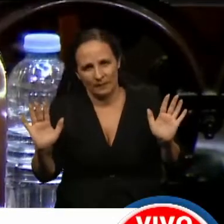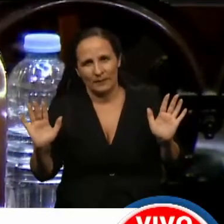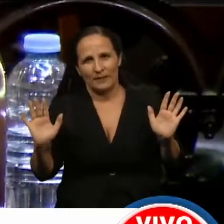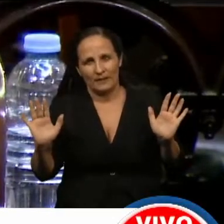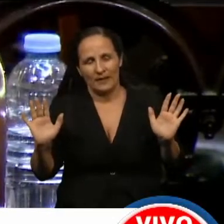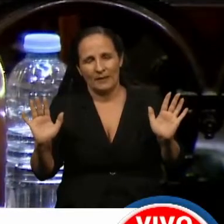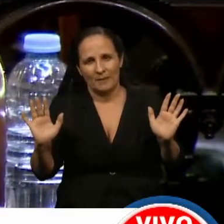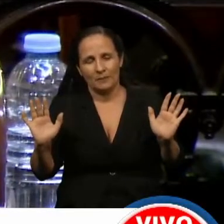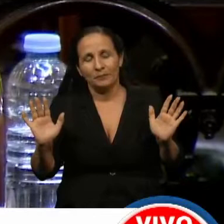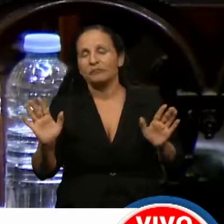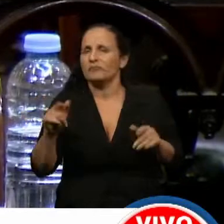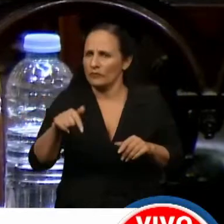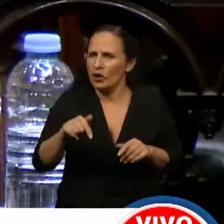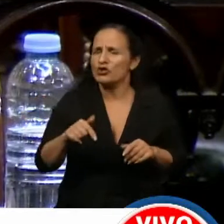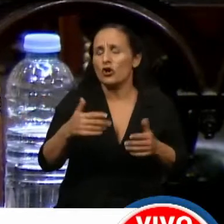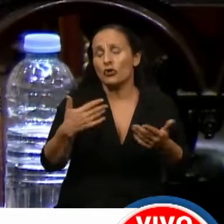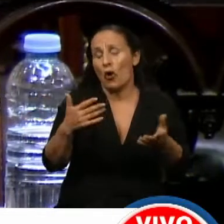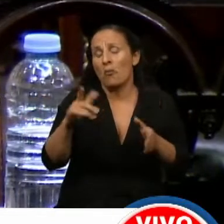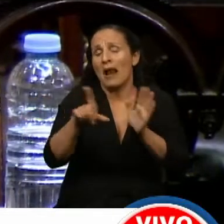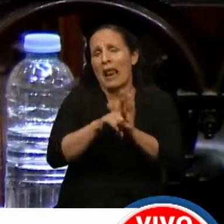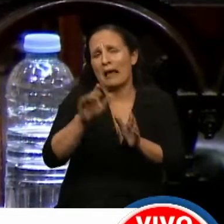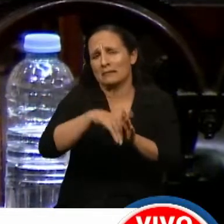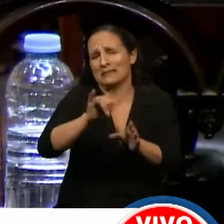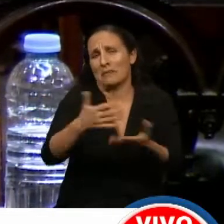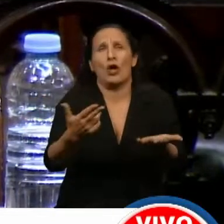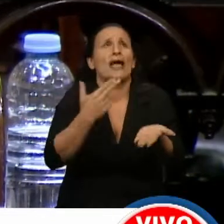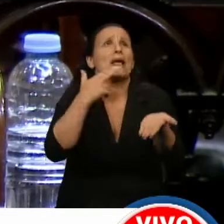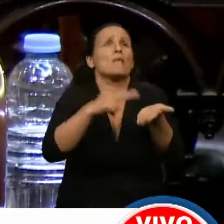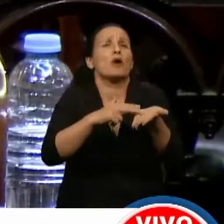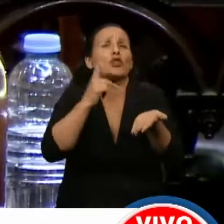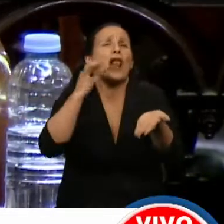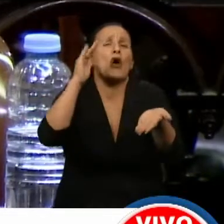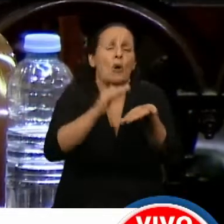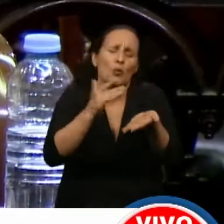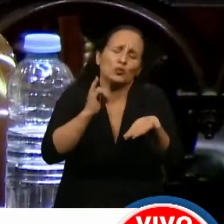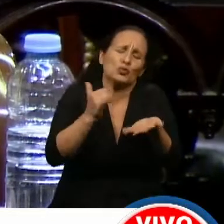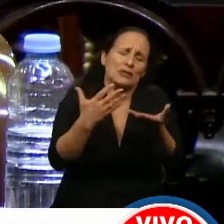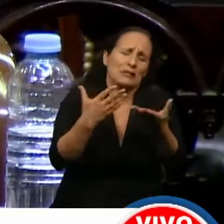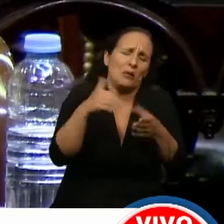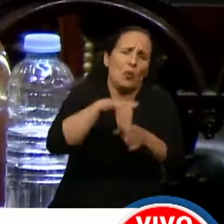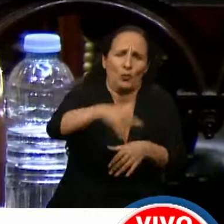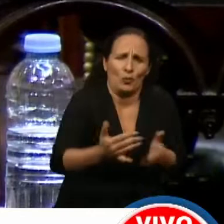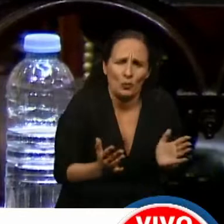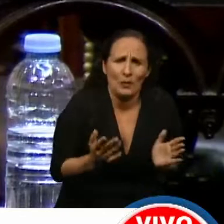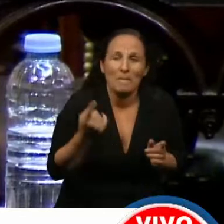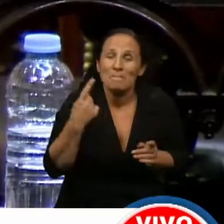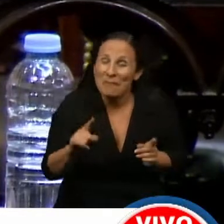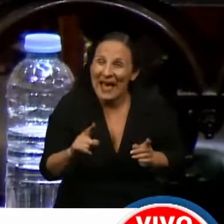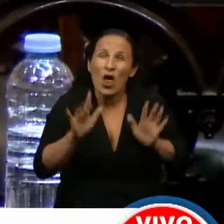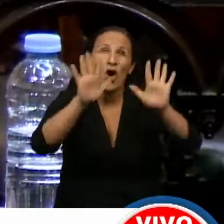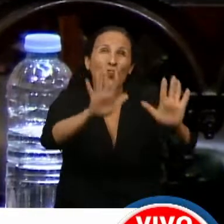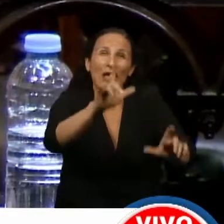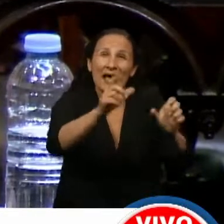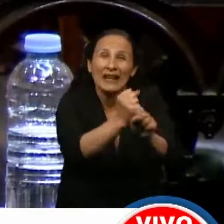probablemente nosotros vamos a acompañar esta ley, cualquier rebaja de impuesto a la clase media es acompañable, pero en una Argentina donde